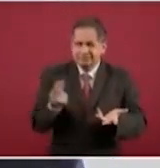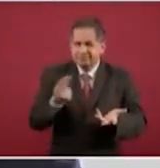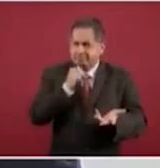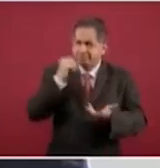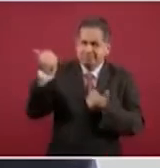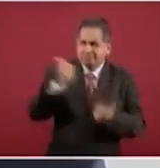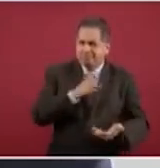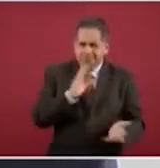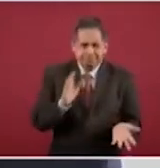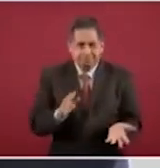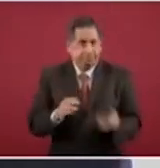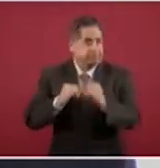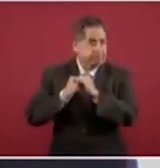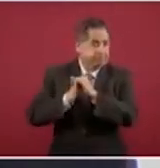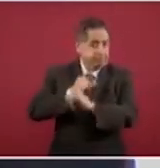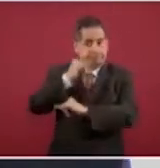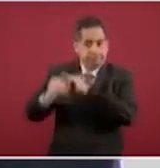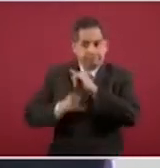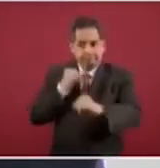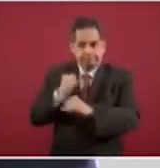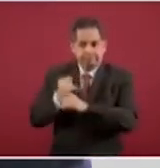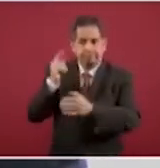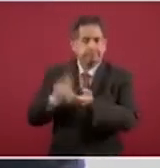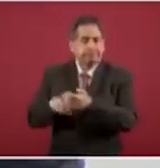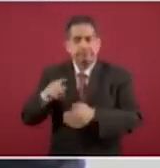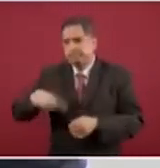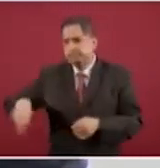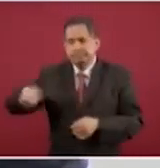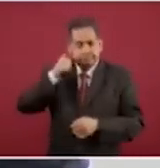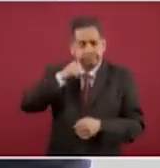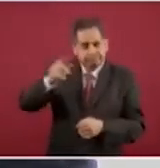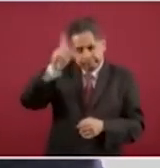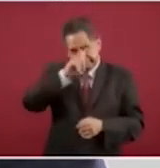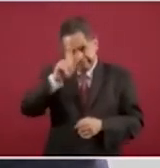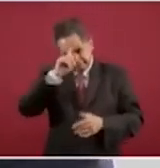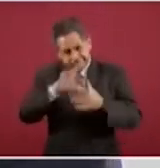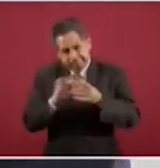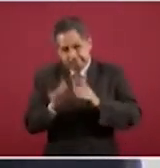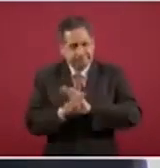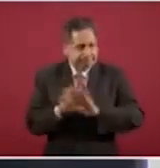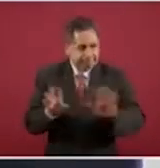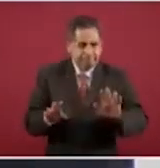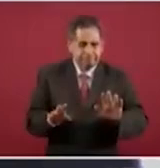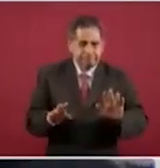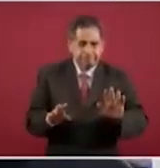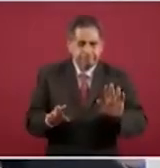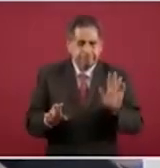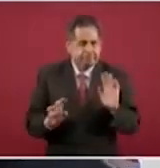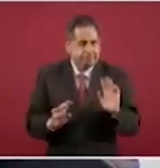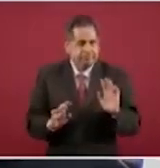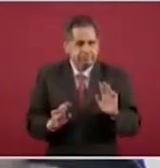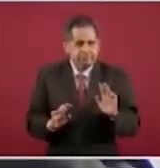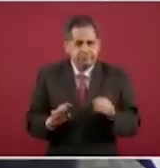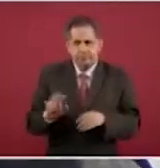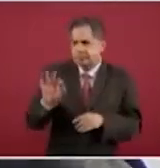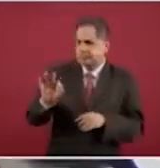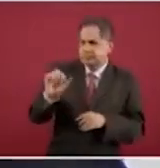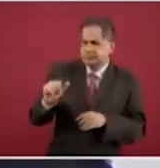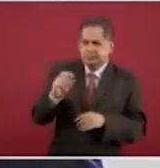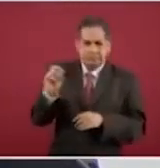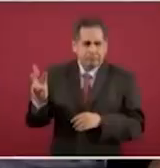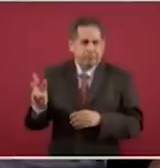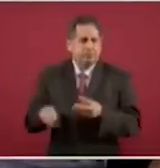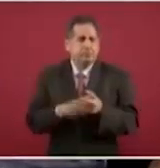organizaciones internacionales recomiendan que no la la la fao la